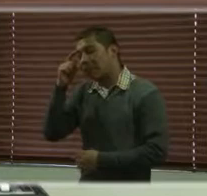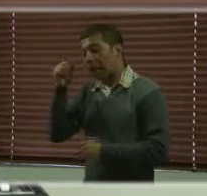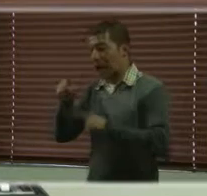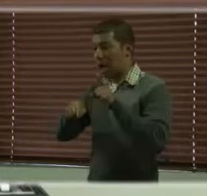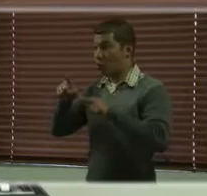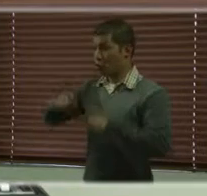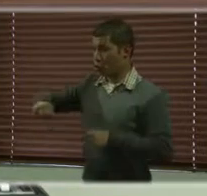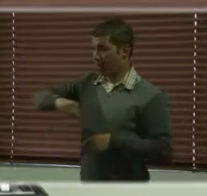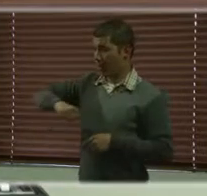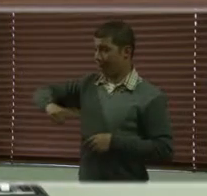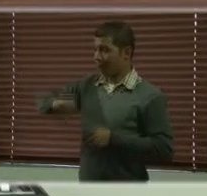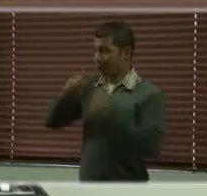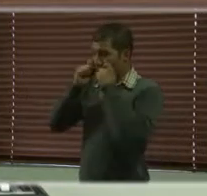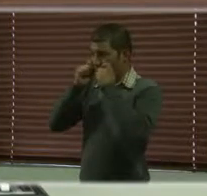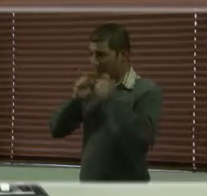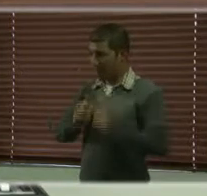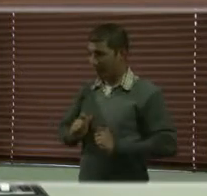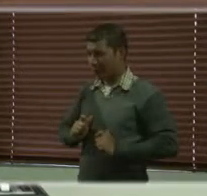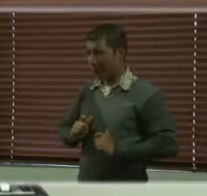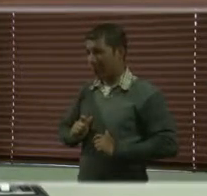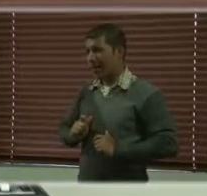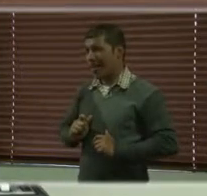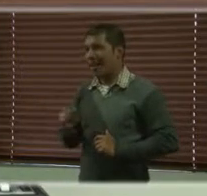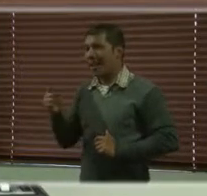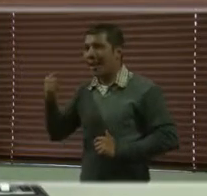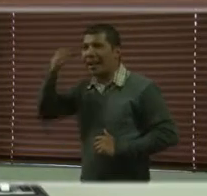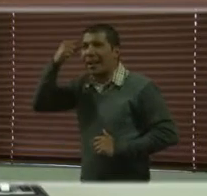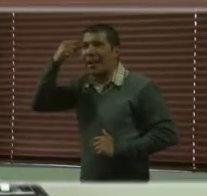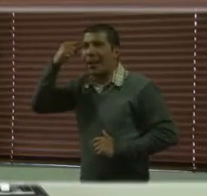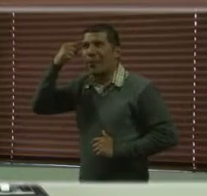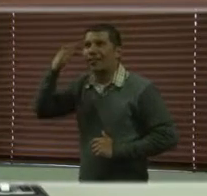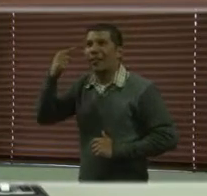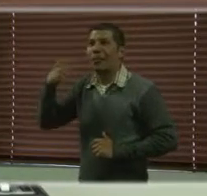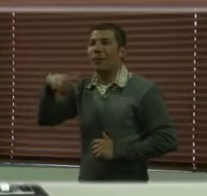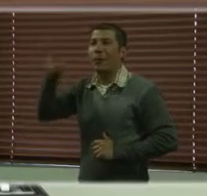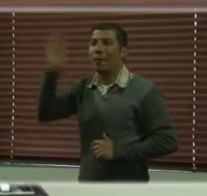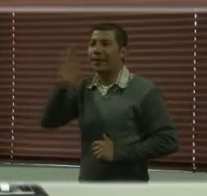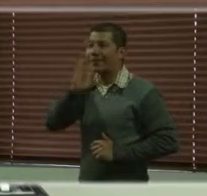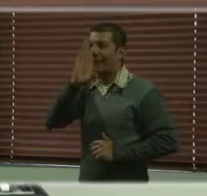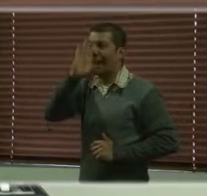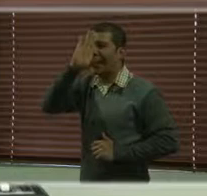tradicional de cómo fueron concebidos o o cómo fueron